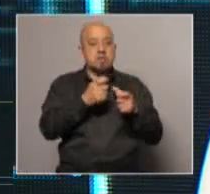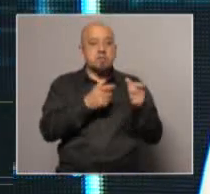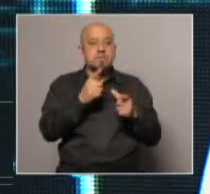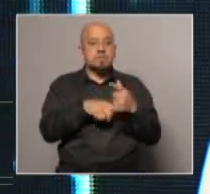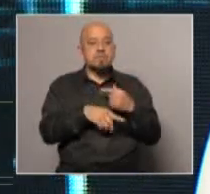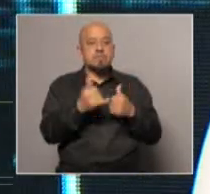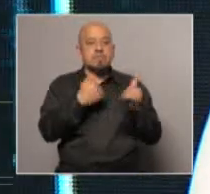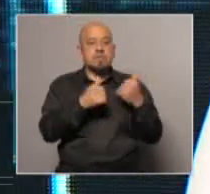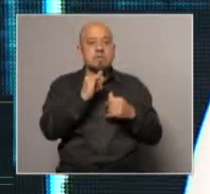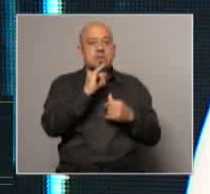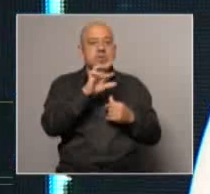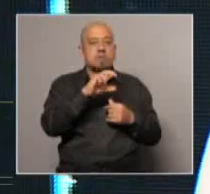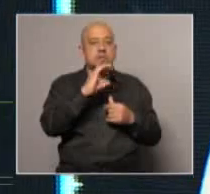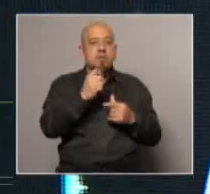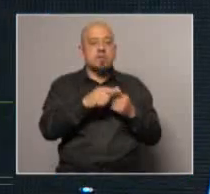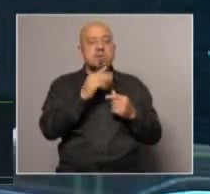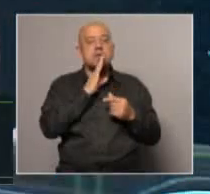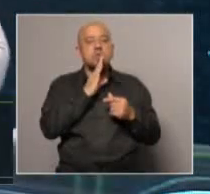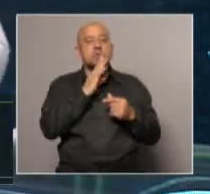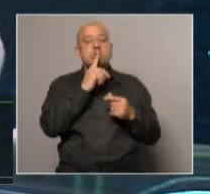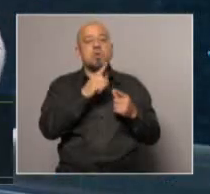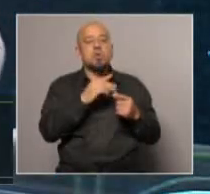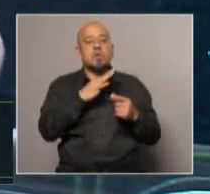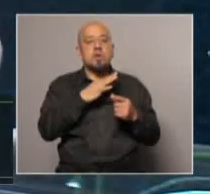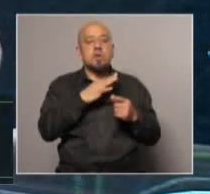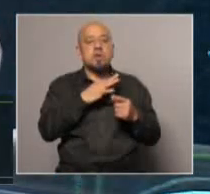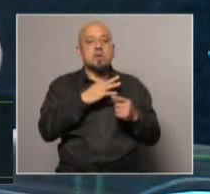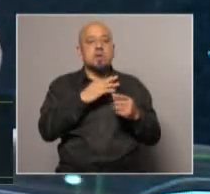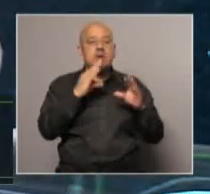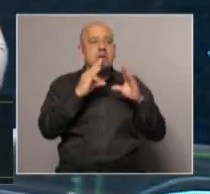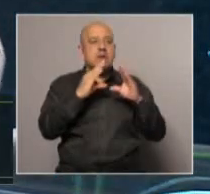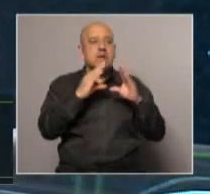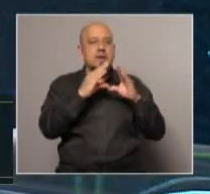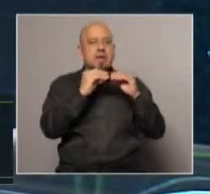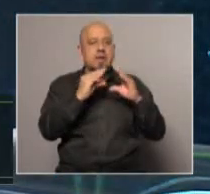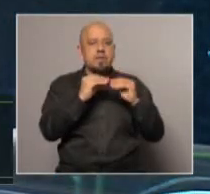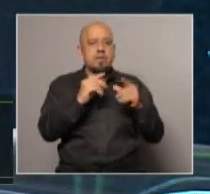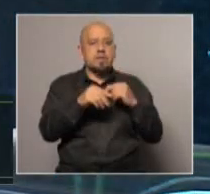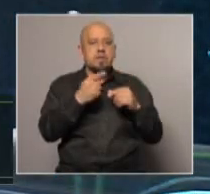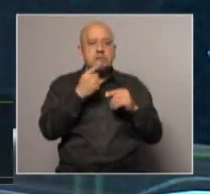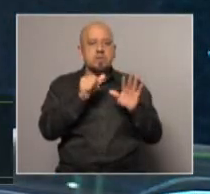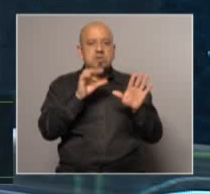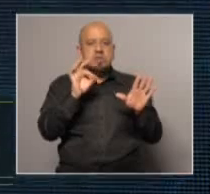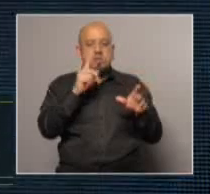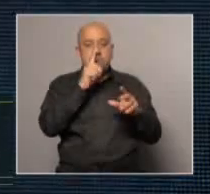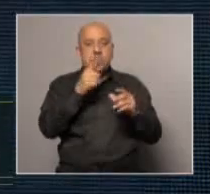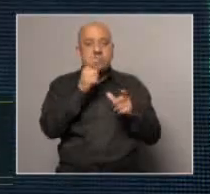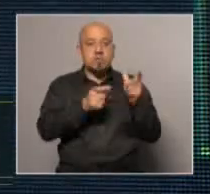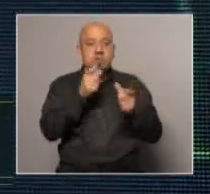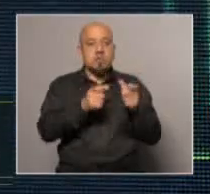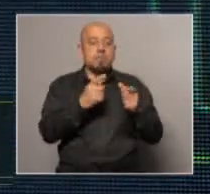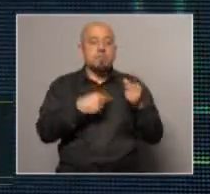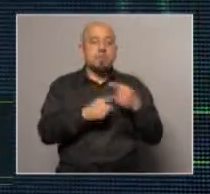la información del IRCA, ¿no? En Estados Unidos, por ejemplo, se estima que el cannabis da trabajo a 160.000 personas. ¿Sí? Y sin